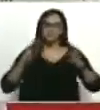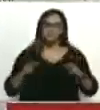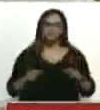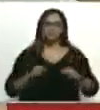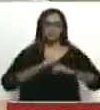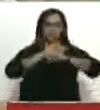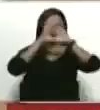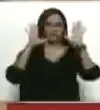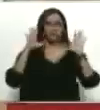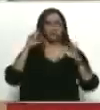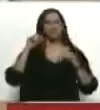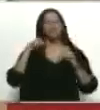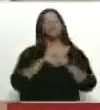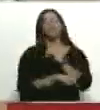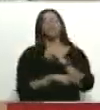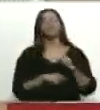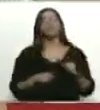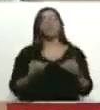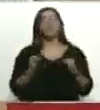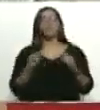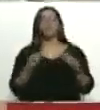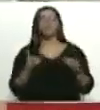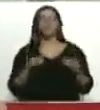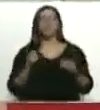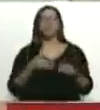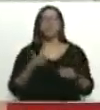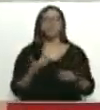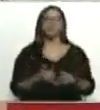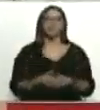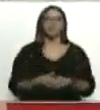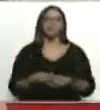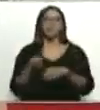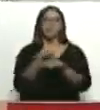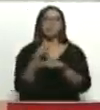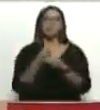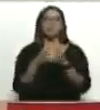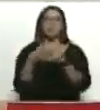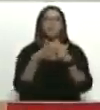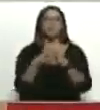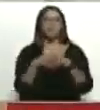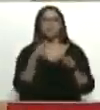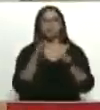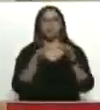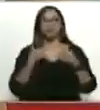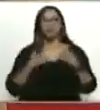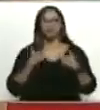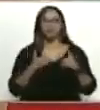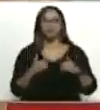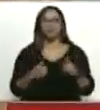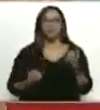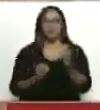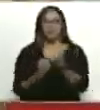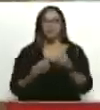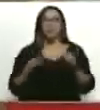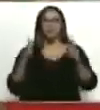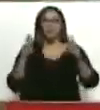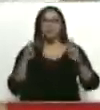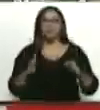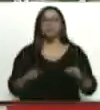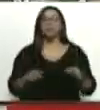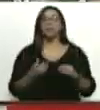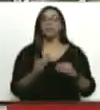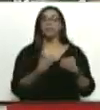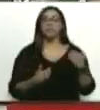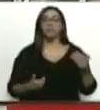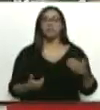transparente, profunda y tan independiente como sea posible. El gobierno de Estados Unidos expresó este miércoles su apoyo a la investigación que ha emprendido el presidente de Venezuela.